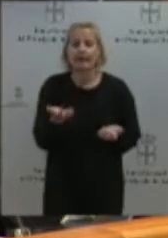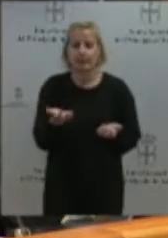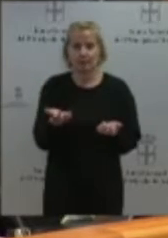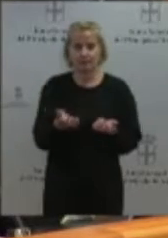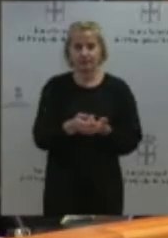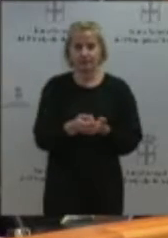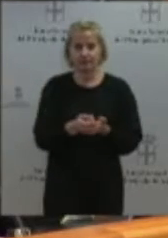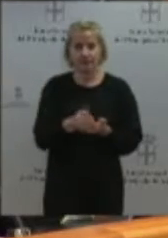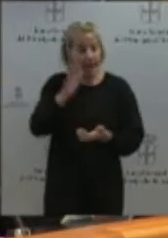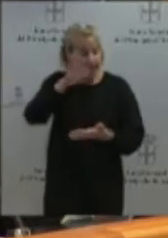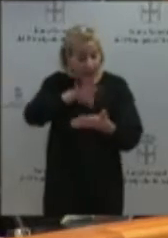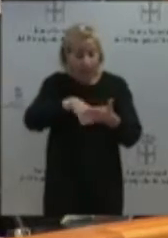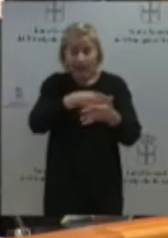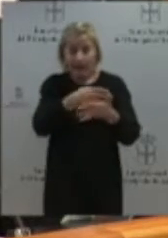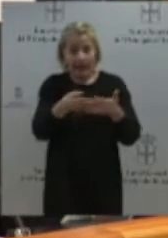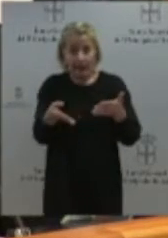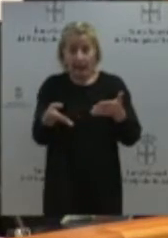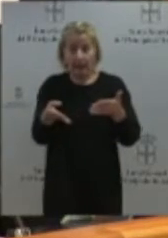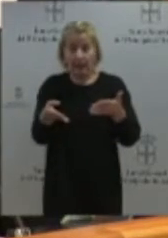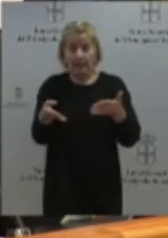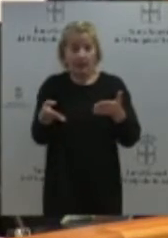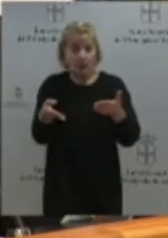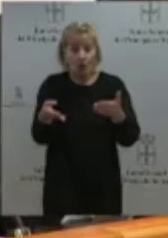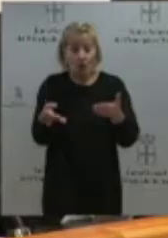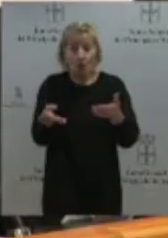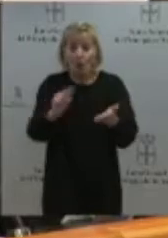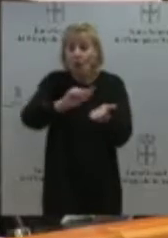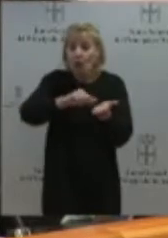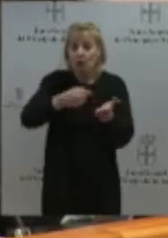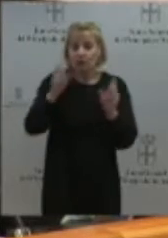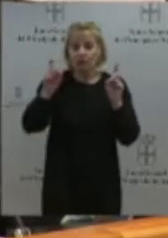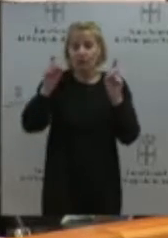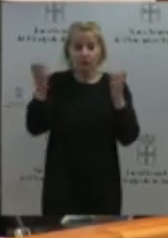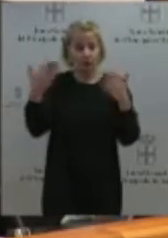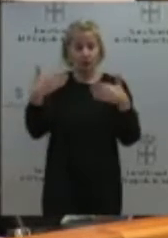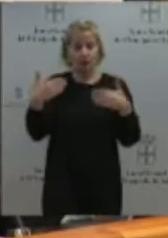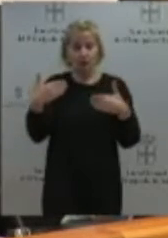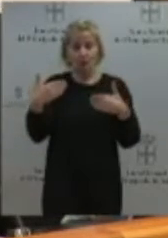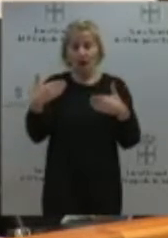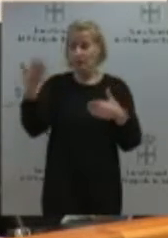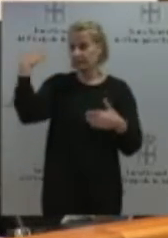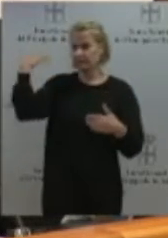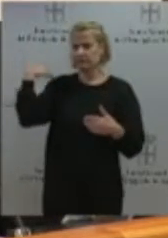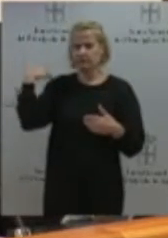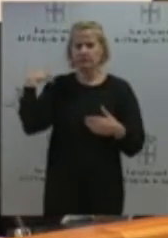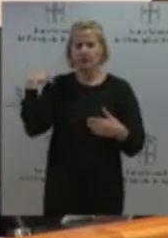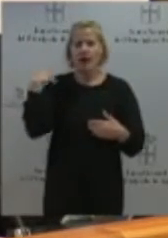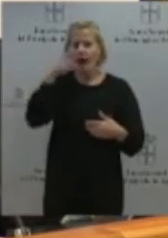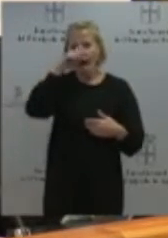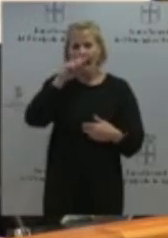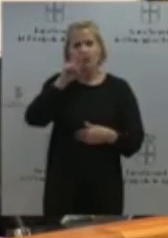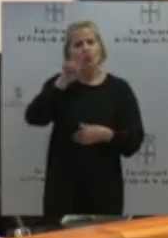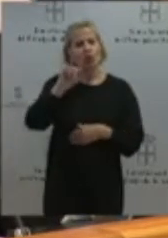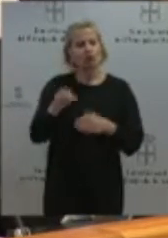de contratación de profesorado. Esta noticia era del 2018, 3.100 docentes interinos conocían sus destinos a 3 días del inicio del curso, y